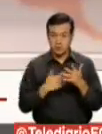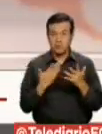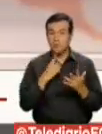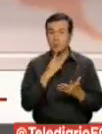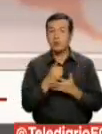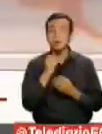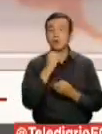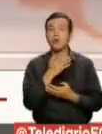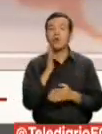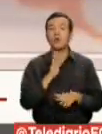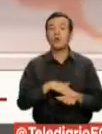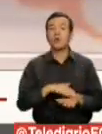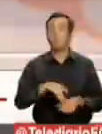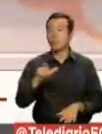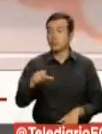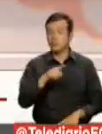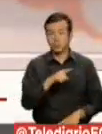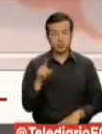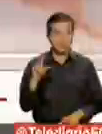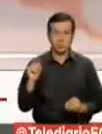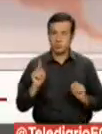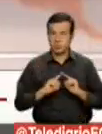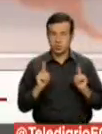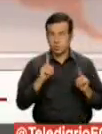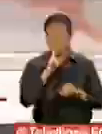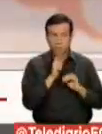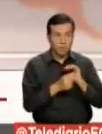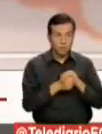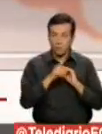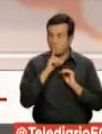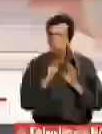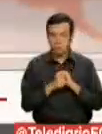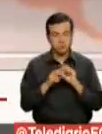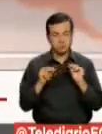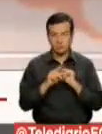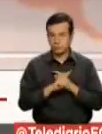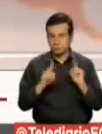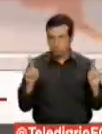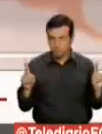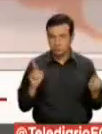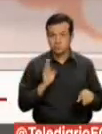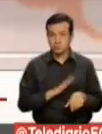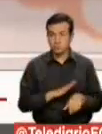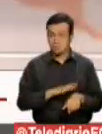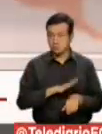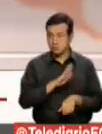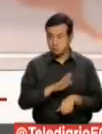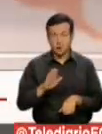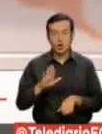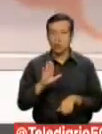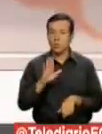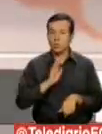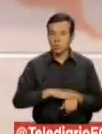habla de autoría, no de complicidad, ni de encubrimientos, ni de culpa, sino de dolo.